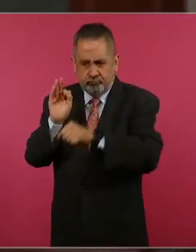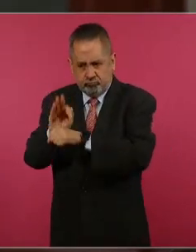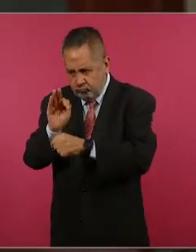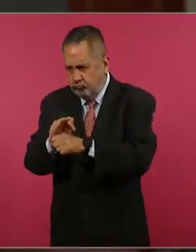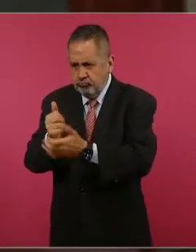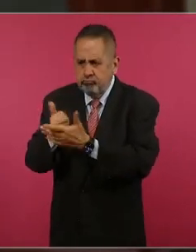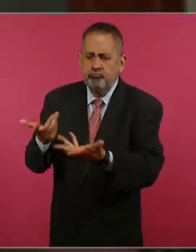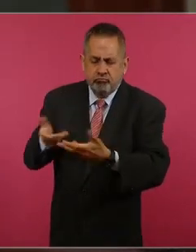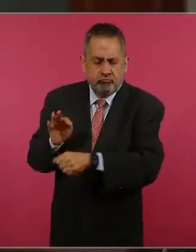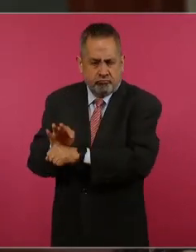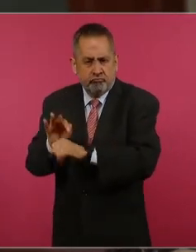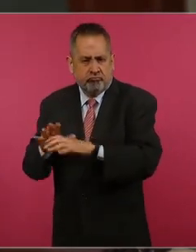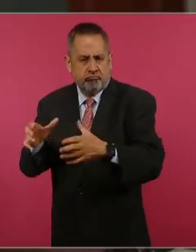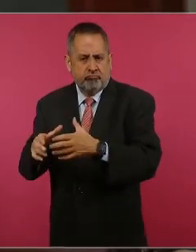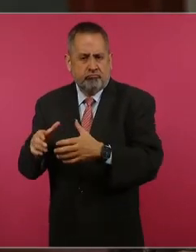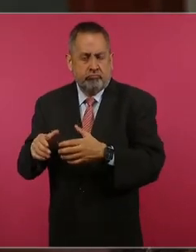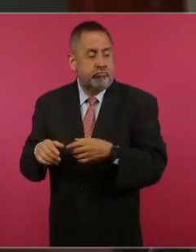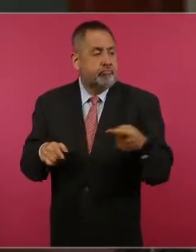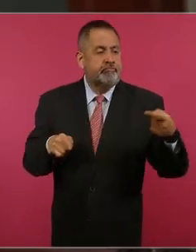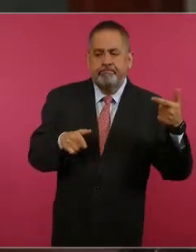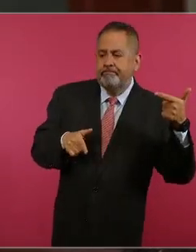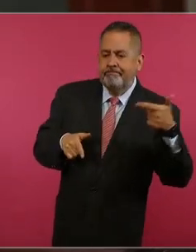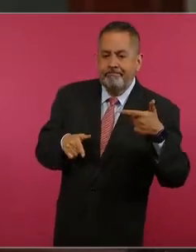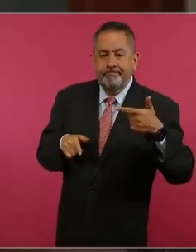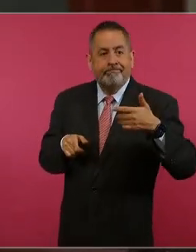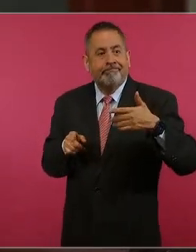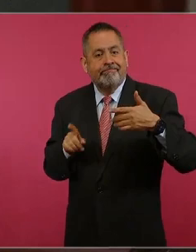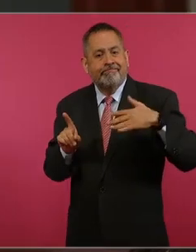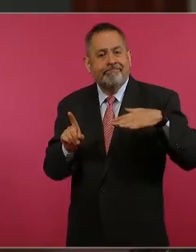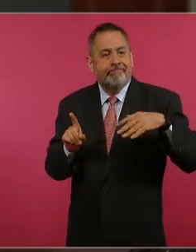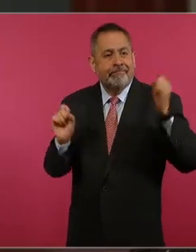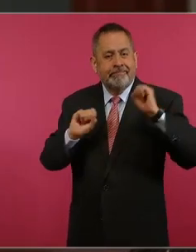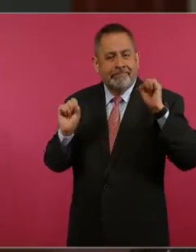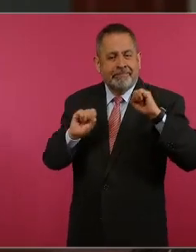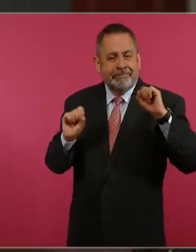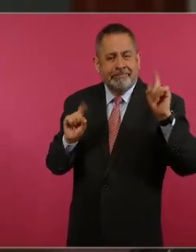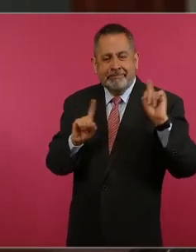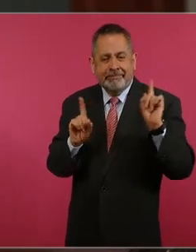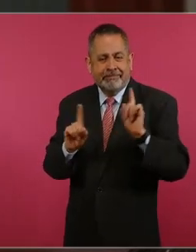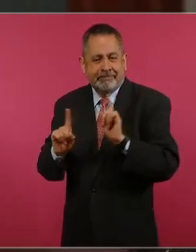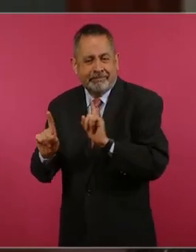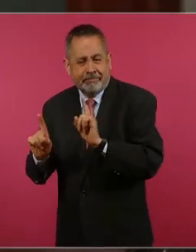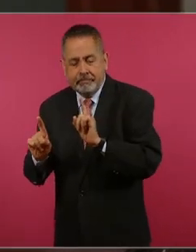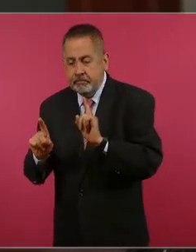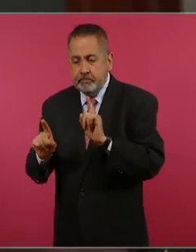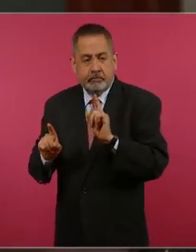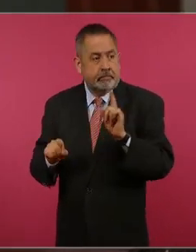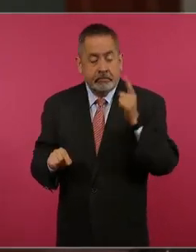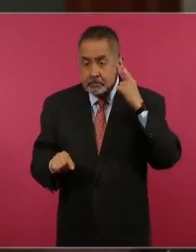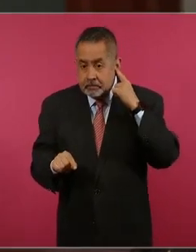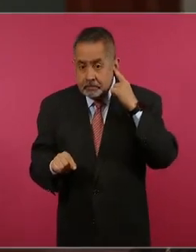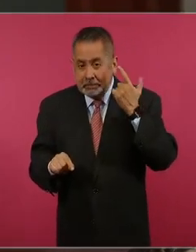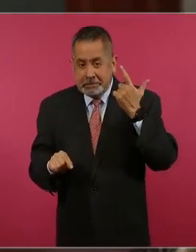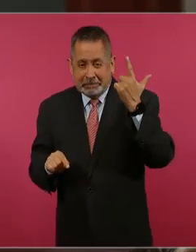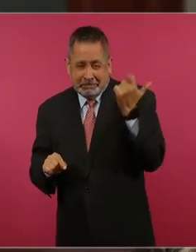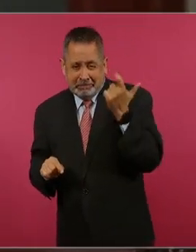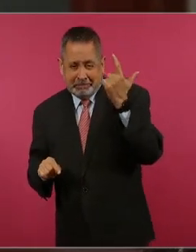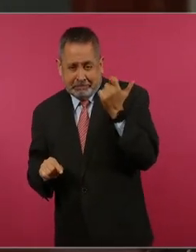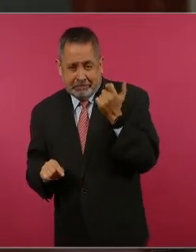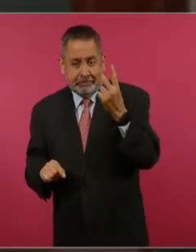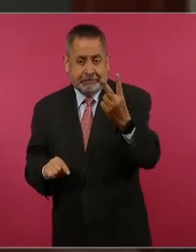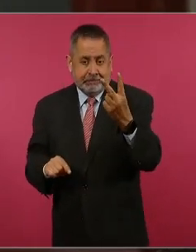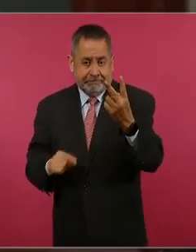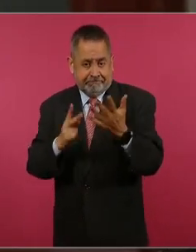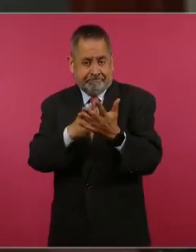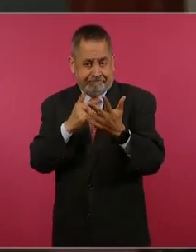lo apoyaron, el grupo de sicarios lo venía todavía correteando atrás. Él dice que se escucharon 2 detonaciones.